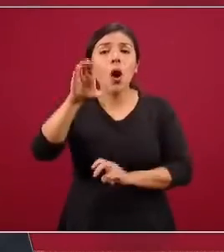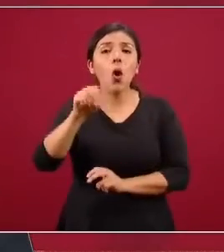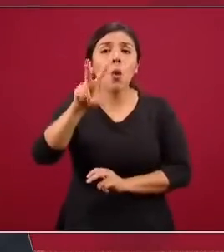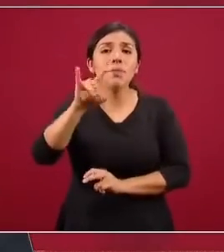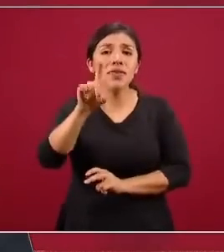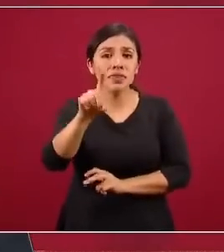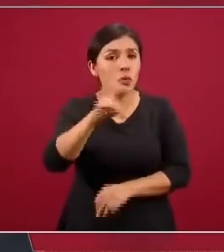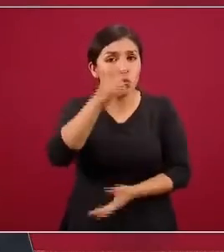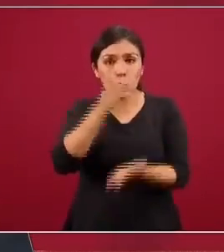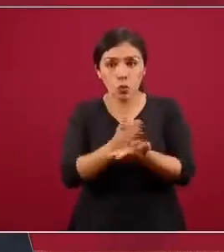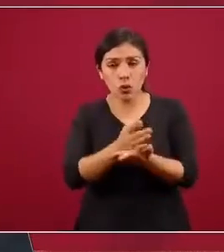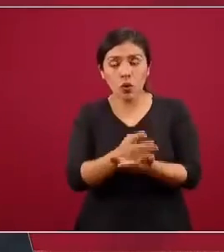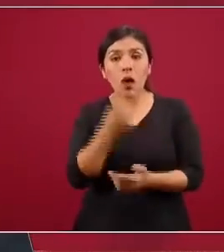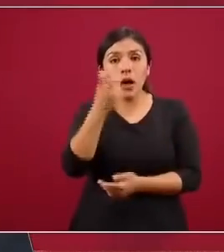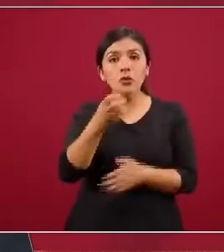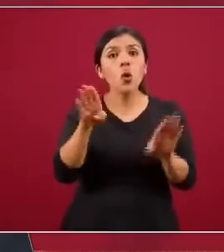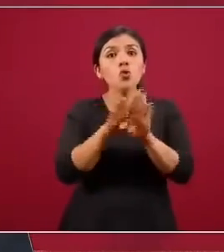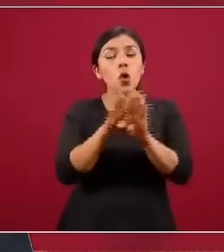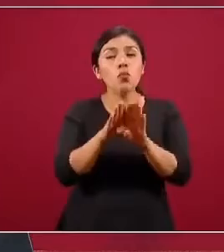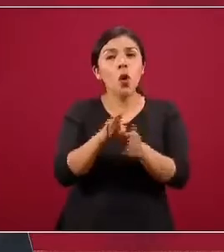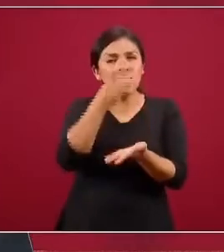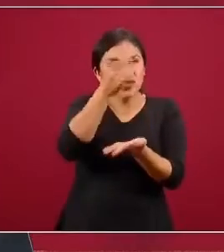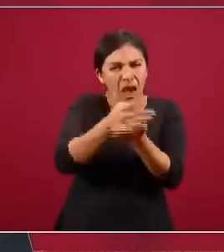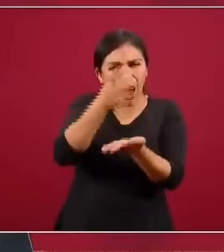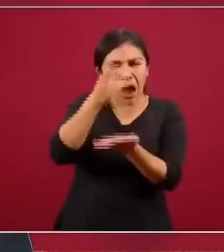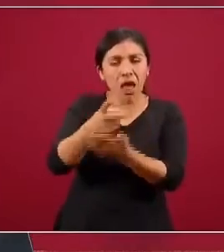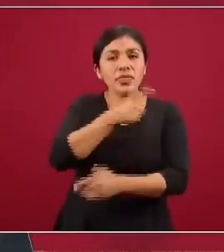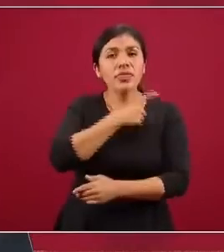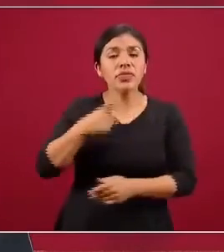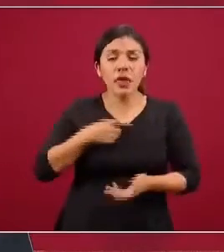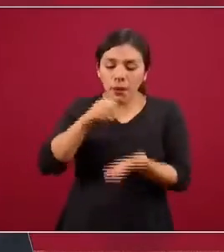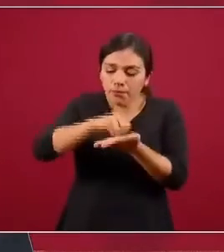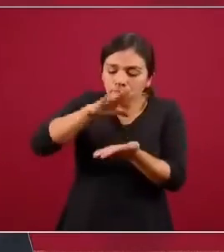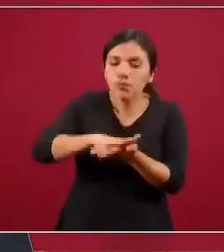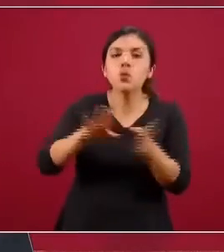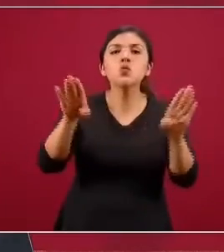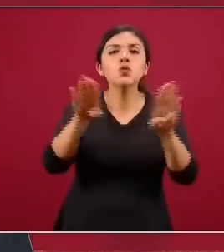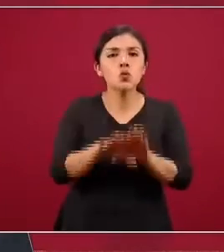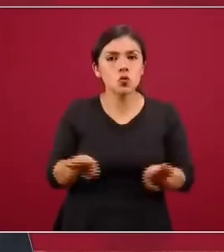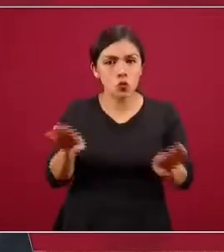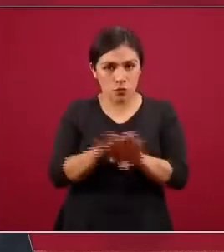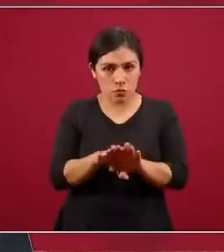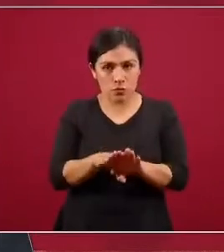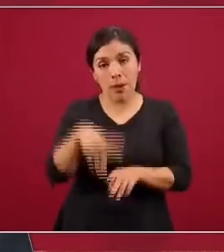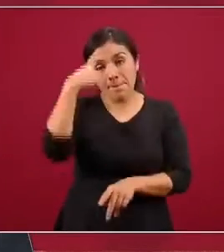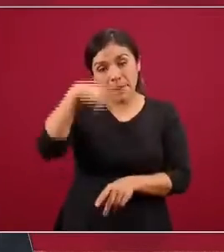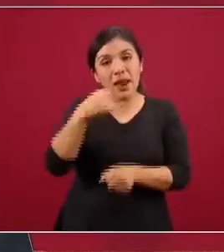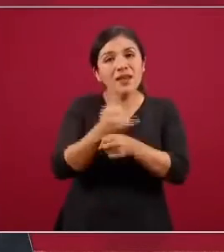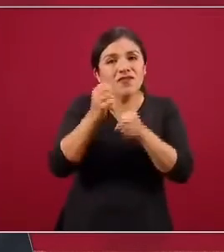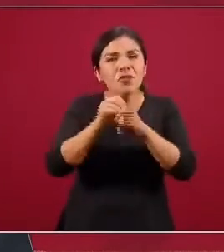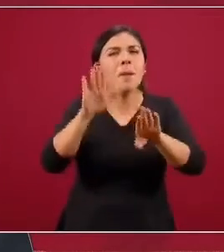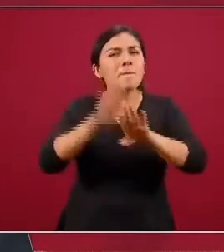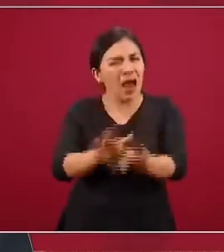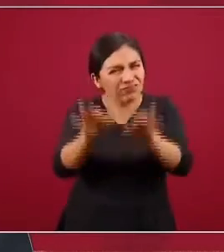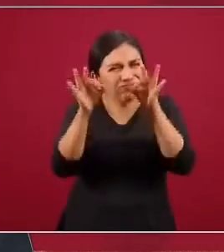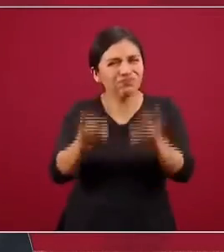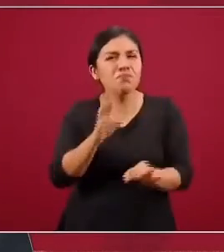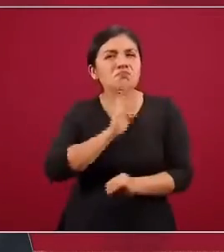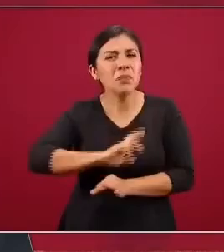COVID y cómo los diagnósticos deberían ser asentados para tener información más